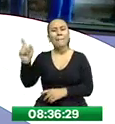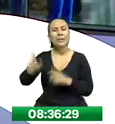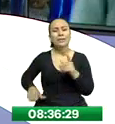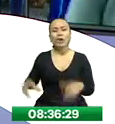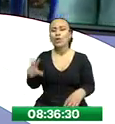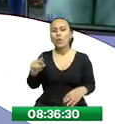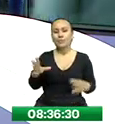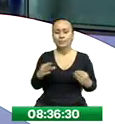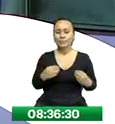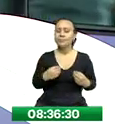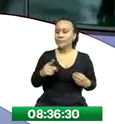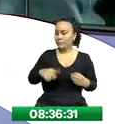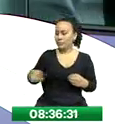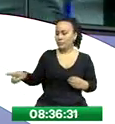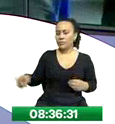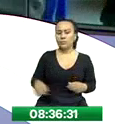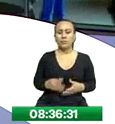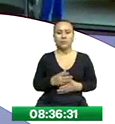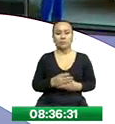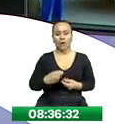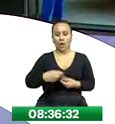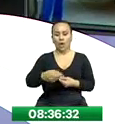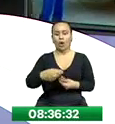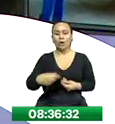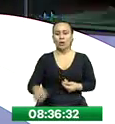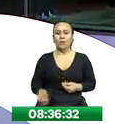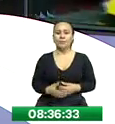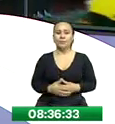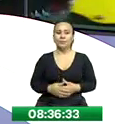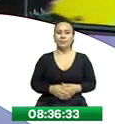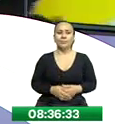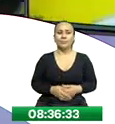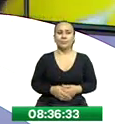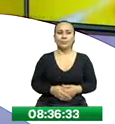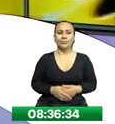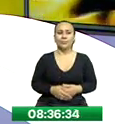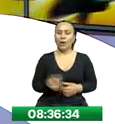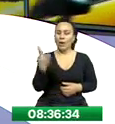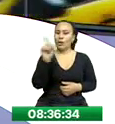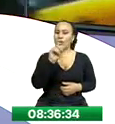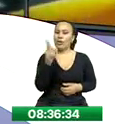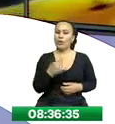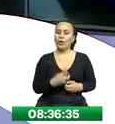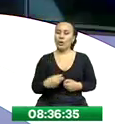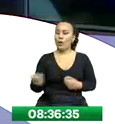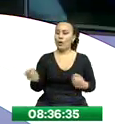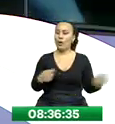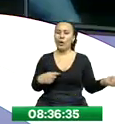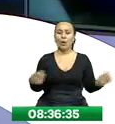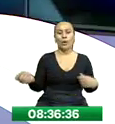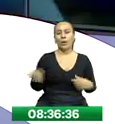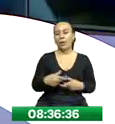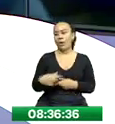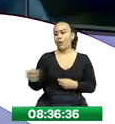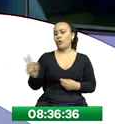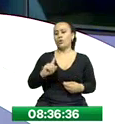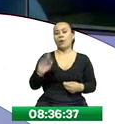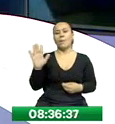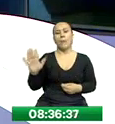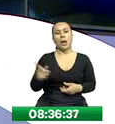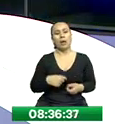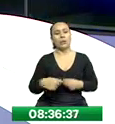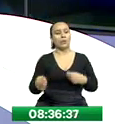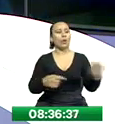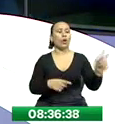acá. Párese ahí y reparte unas hojitas que digan, no rebase la velocidad. No sirve. No se pase el par. Entonces, ¿qué